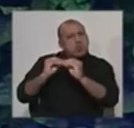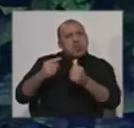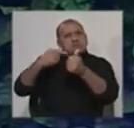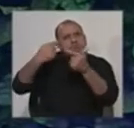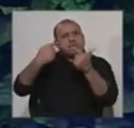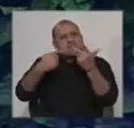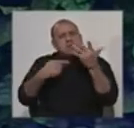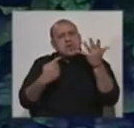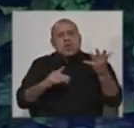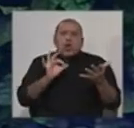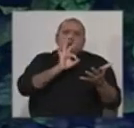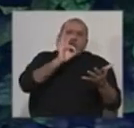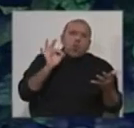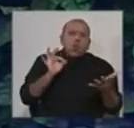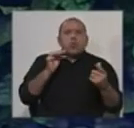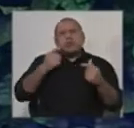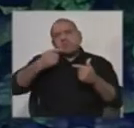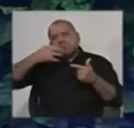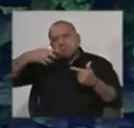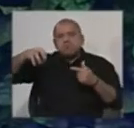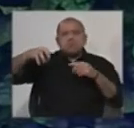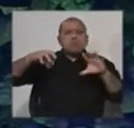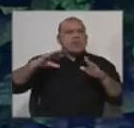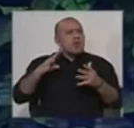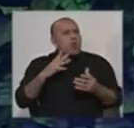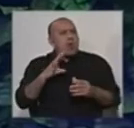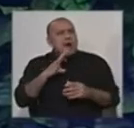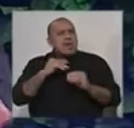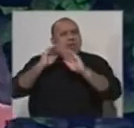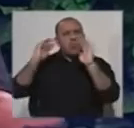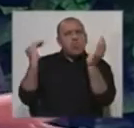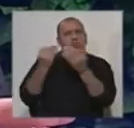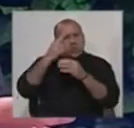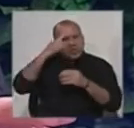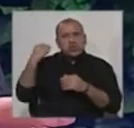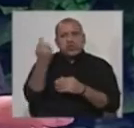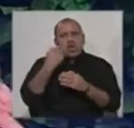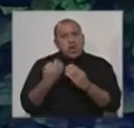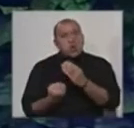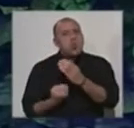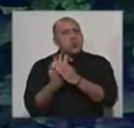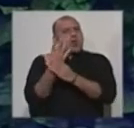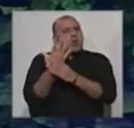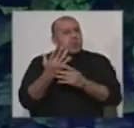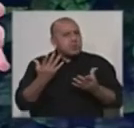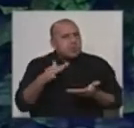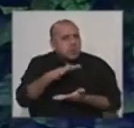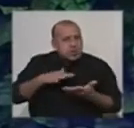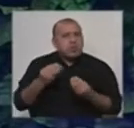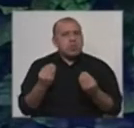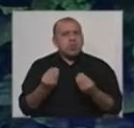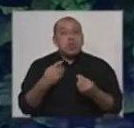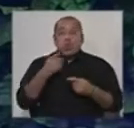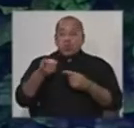casos aislados o estamos viendo que está pasando algo nuevo a nivel internacional que al final no es tan nuevo porque hablaban en la apertura